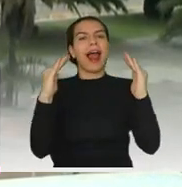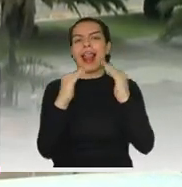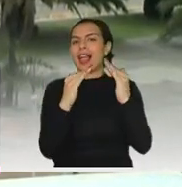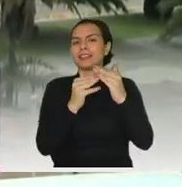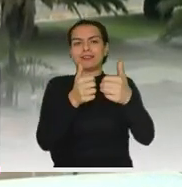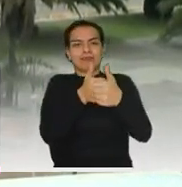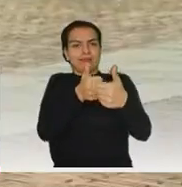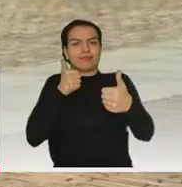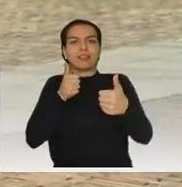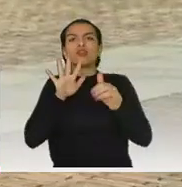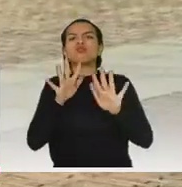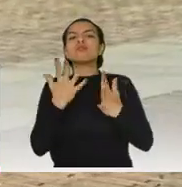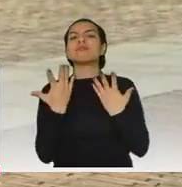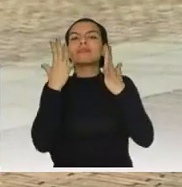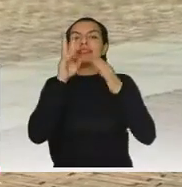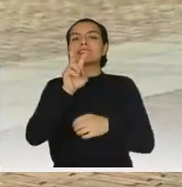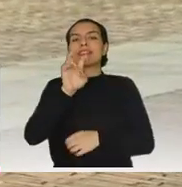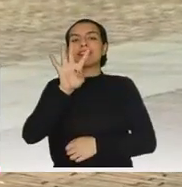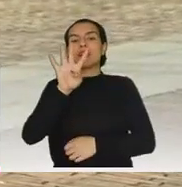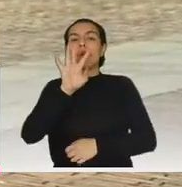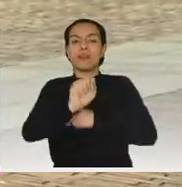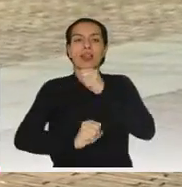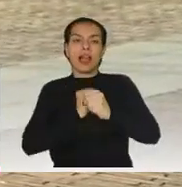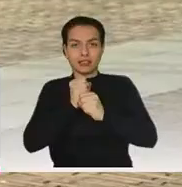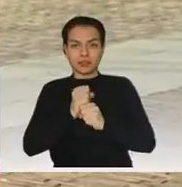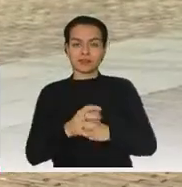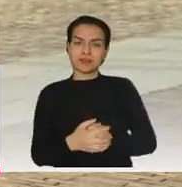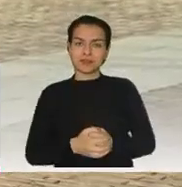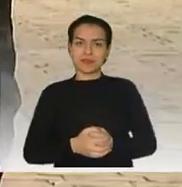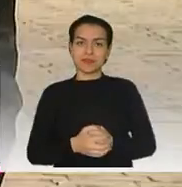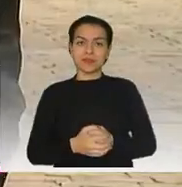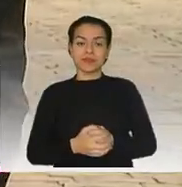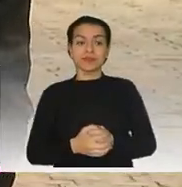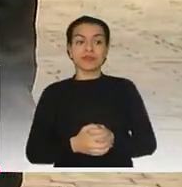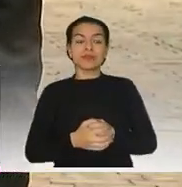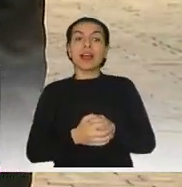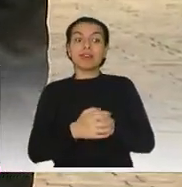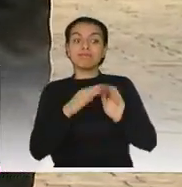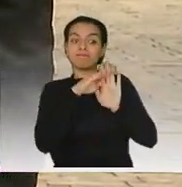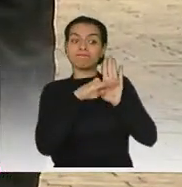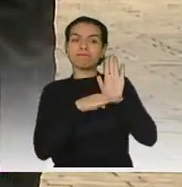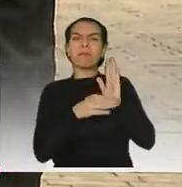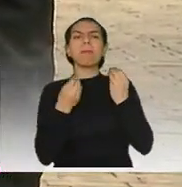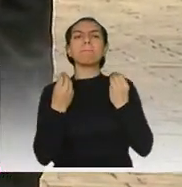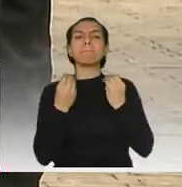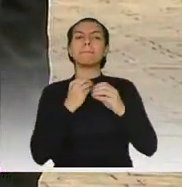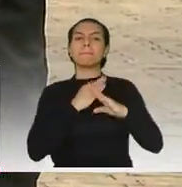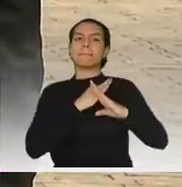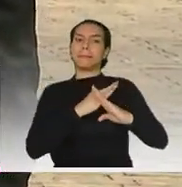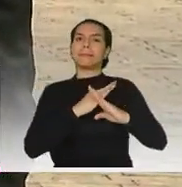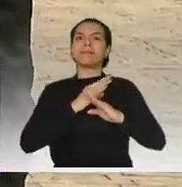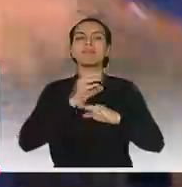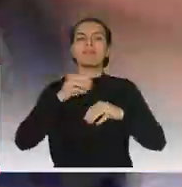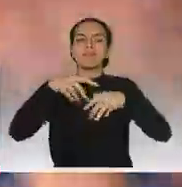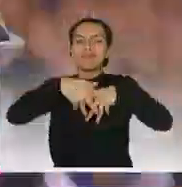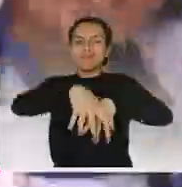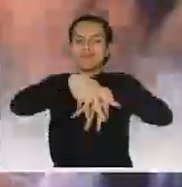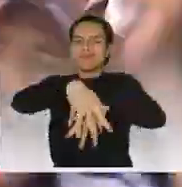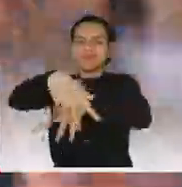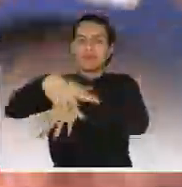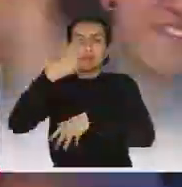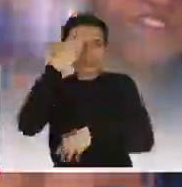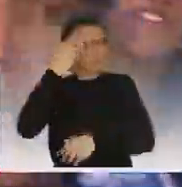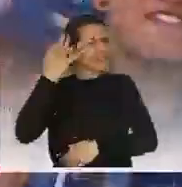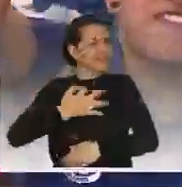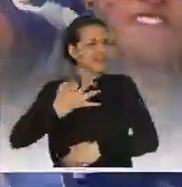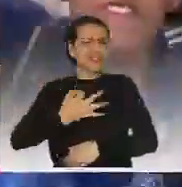club. La medida busca evitar aglomeraciones en las calles de la ciudad, donde tradicionalmente año tras año salen miles de